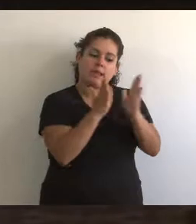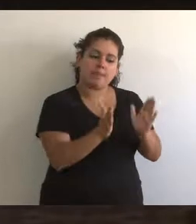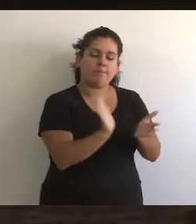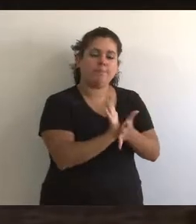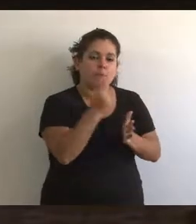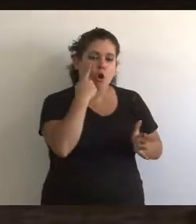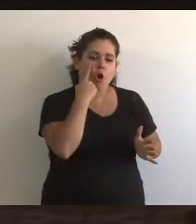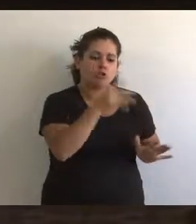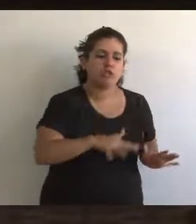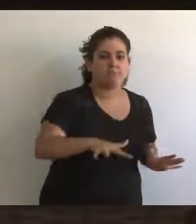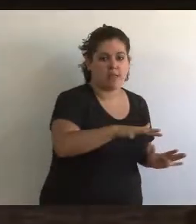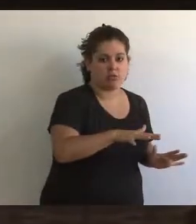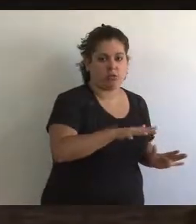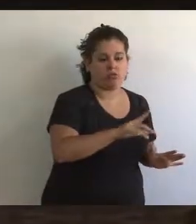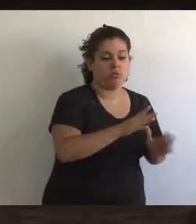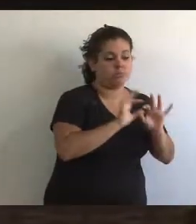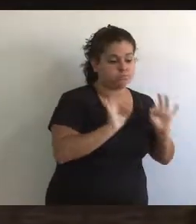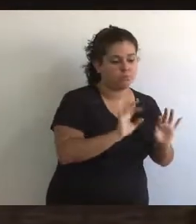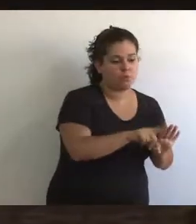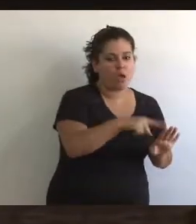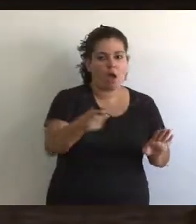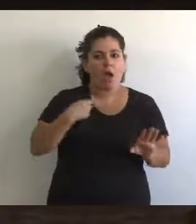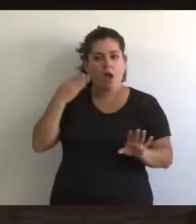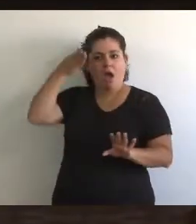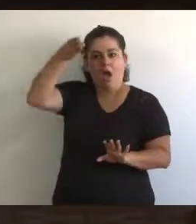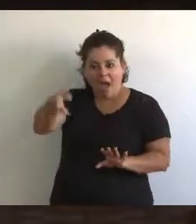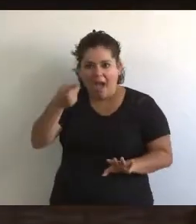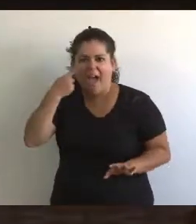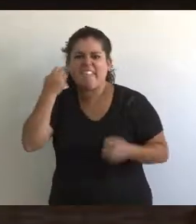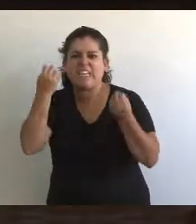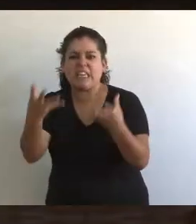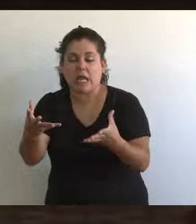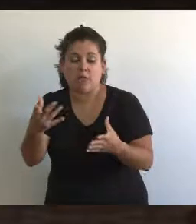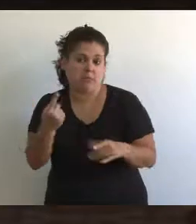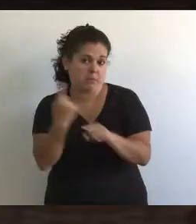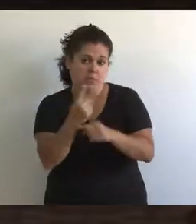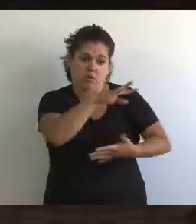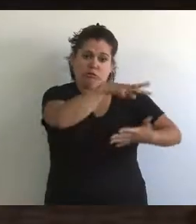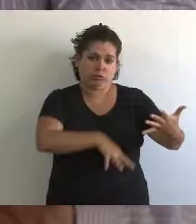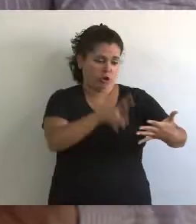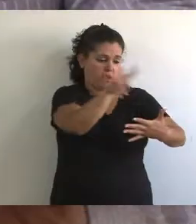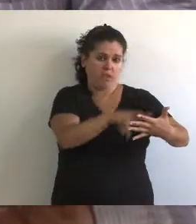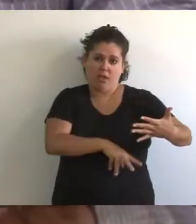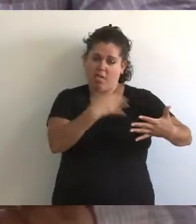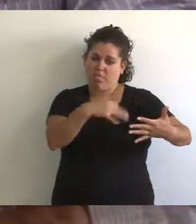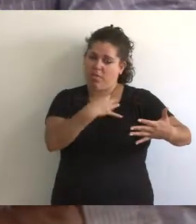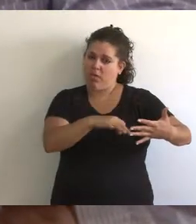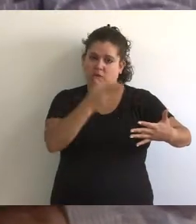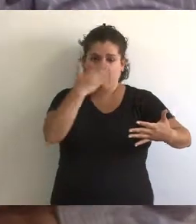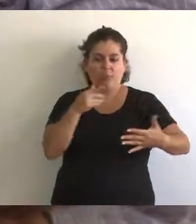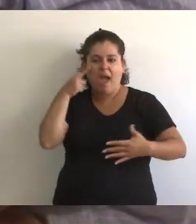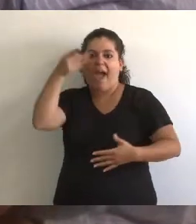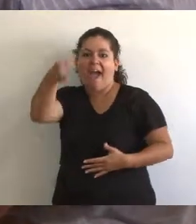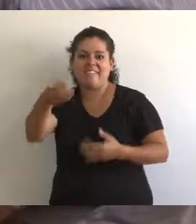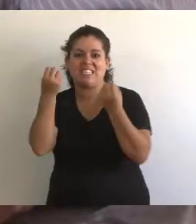de conocimiento y otra etapa de trabajo de campo. Si uno lo hace desde la teoría, diría no teoría y práctica, sino